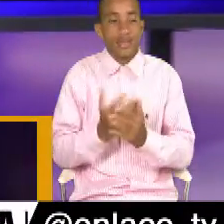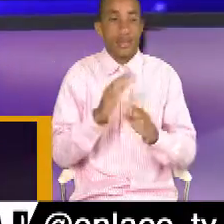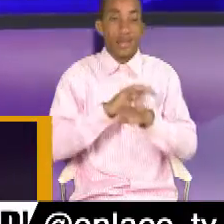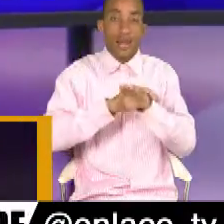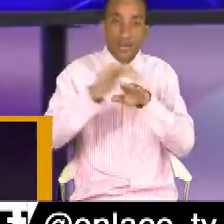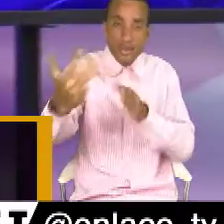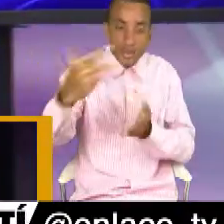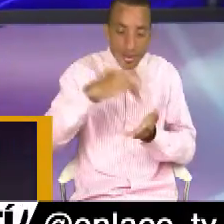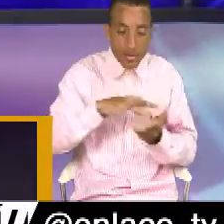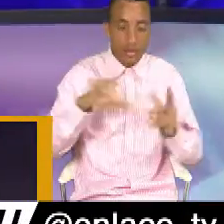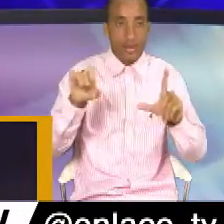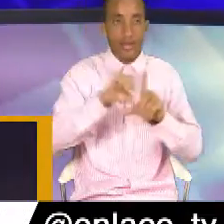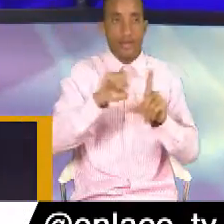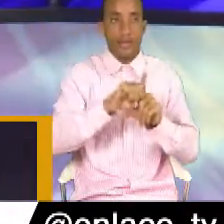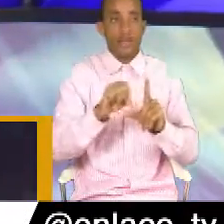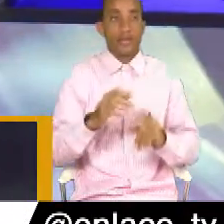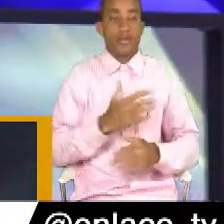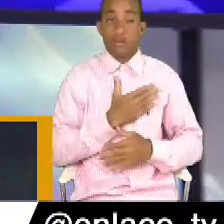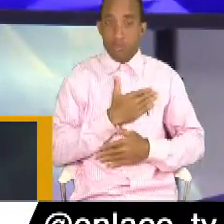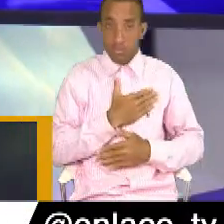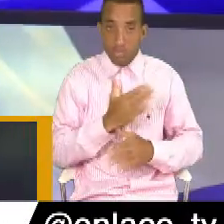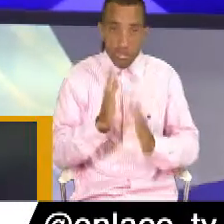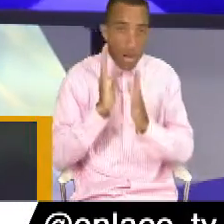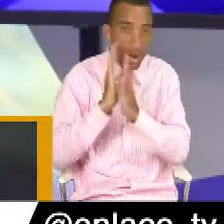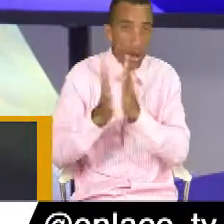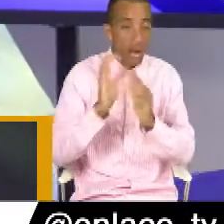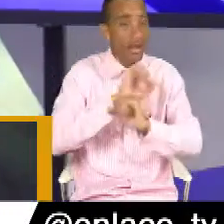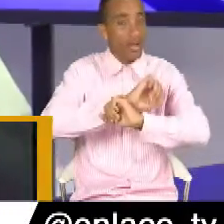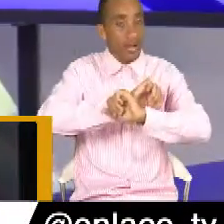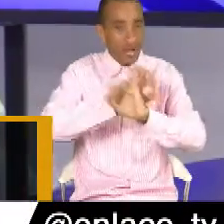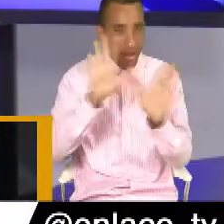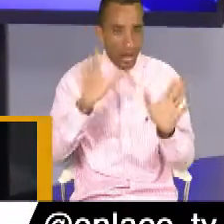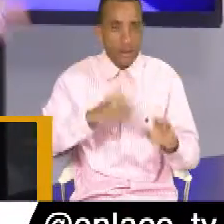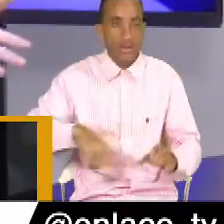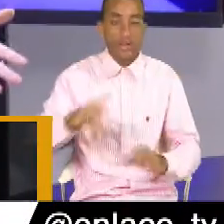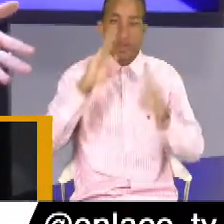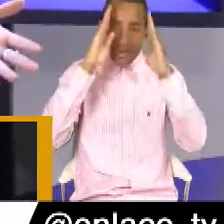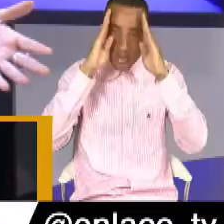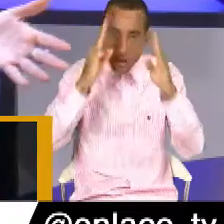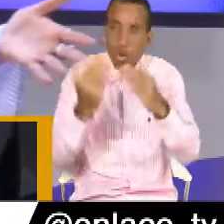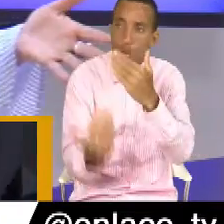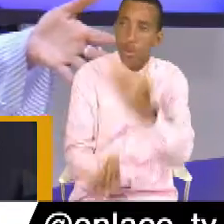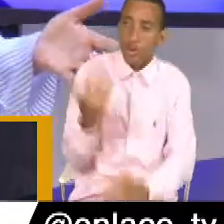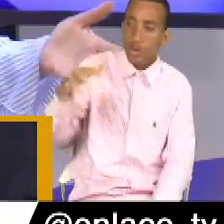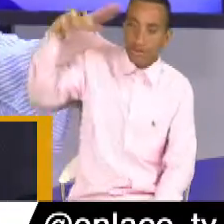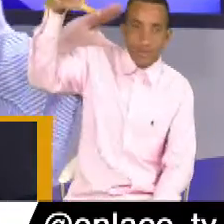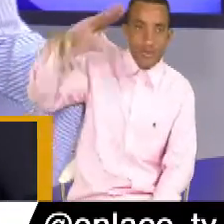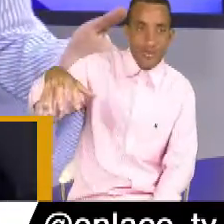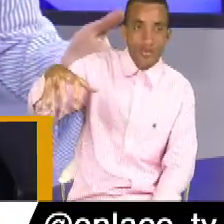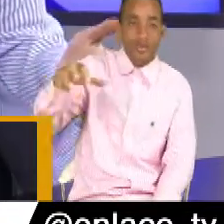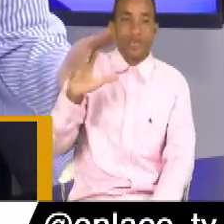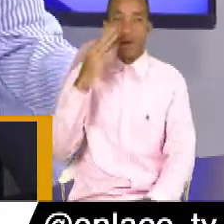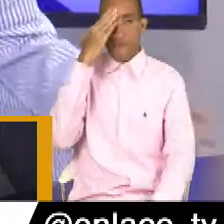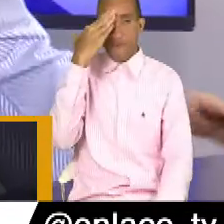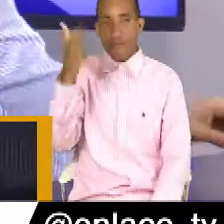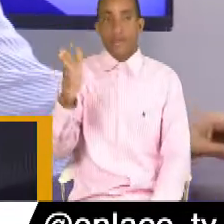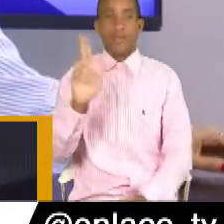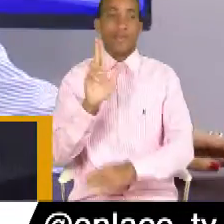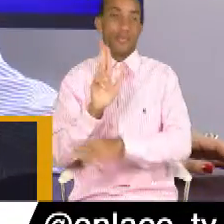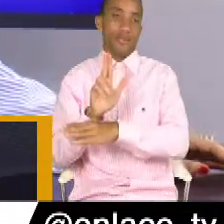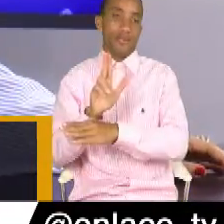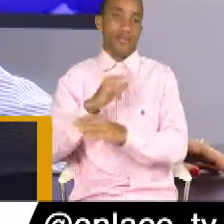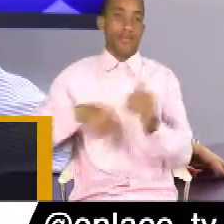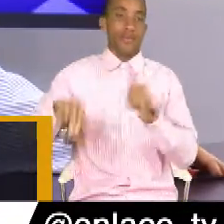Enlace Noticias. El mensaje ha sido claro para nuestra comunidad. Atentos a la nueva sede frente al Parque Camilo Torres y, por supuesto, a la